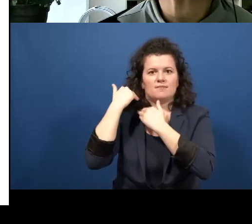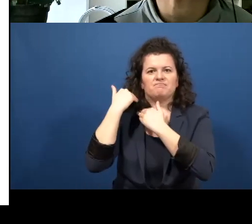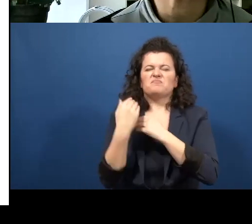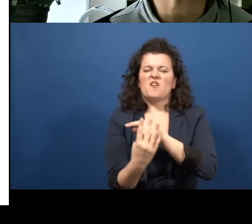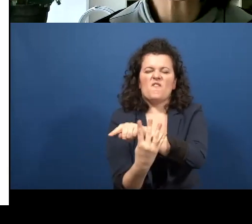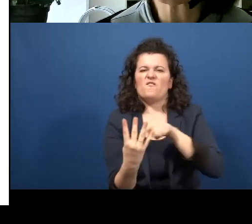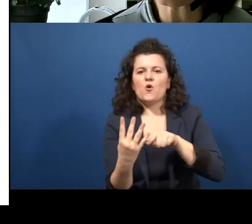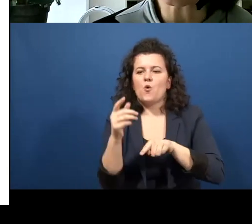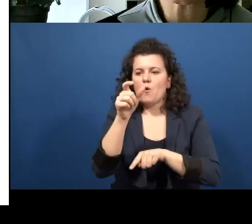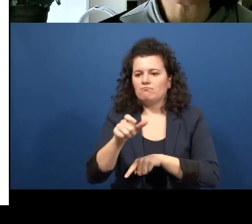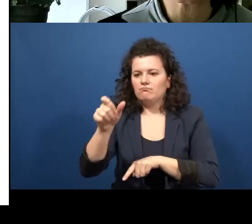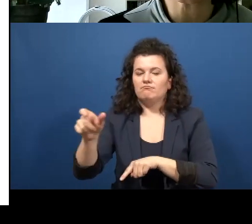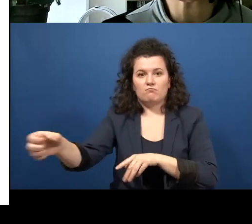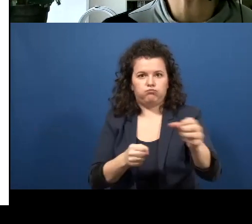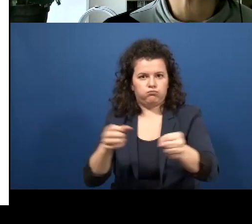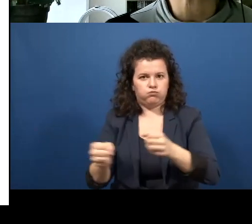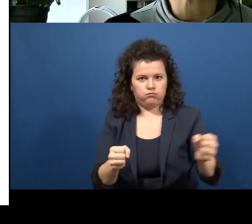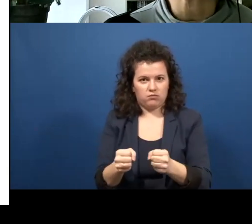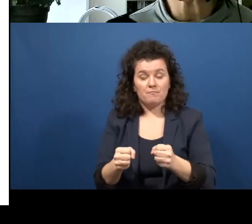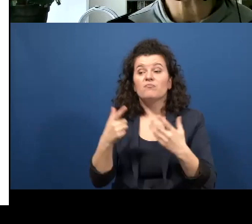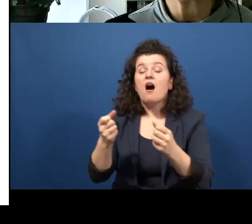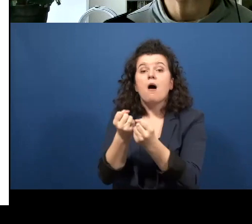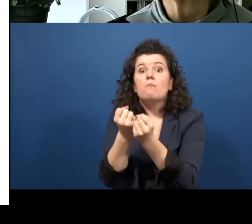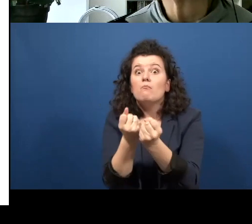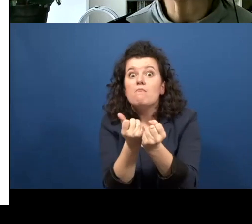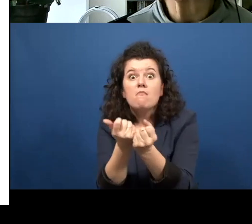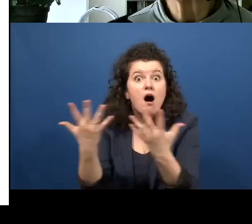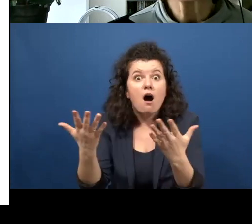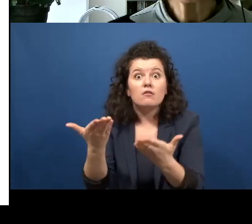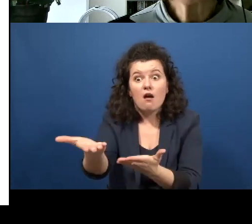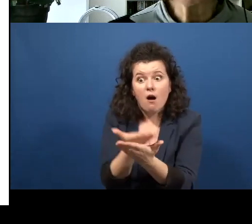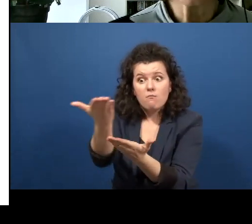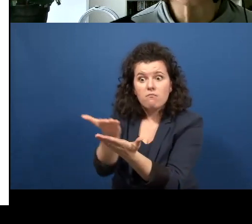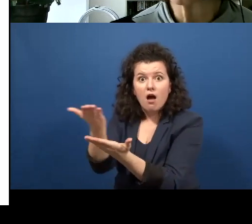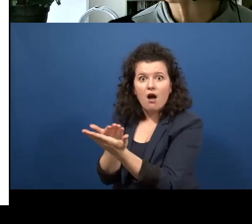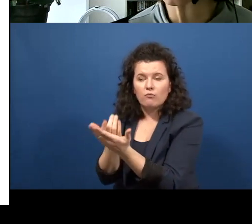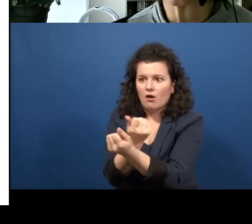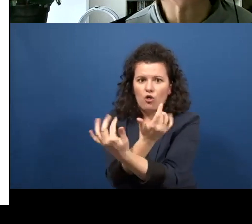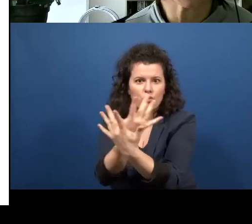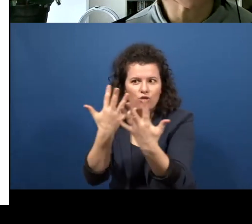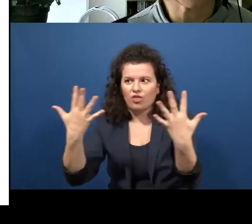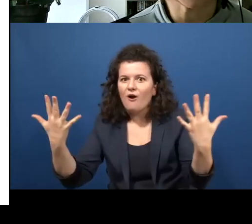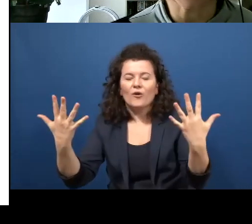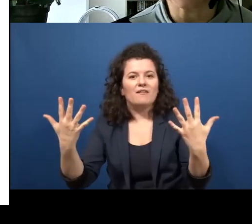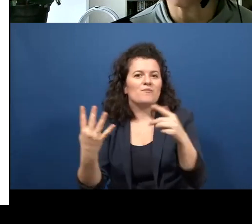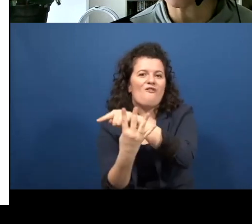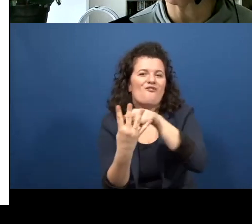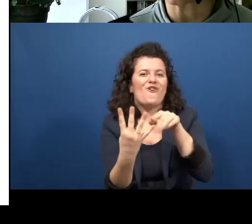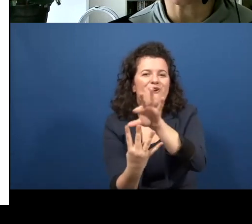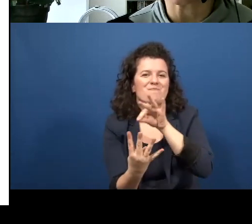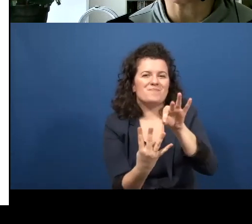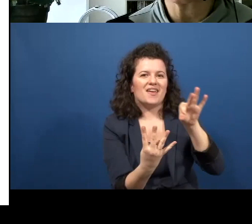decidimos tomar a 4 pupilos. Hubo un proceso de